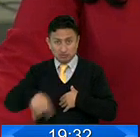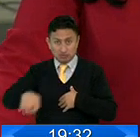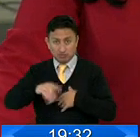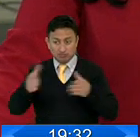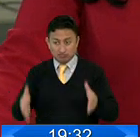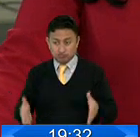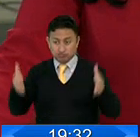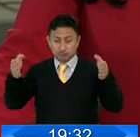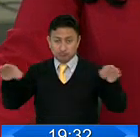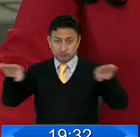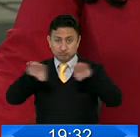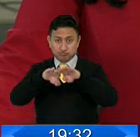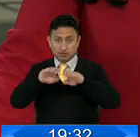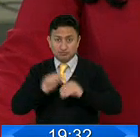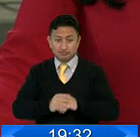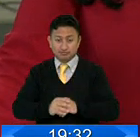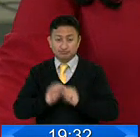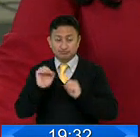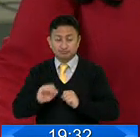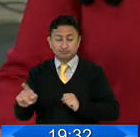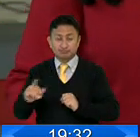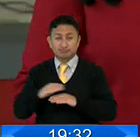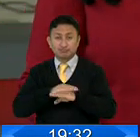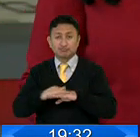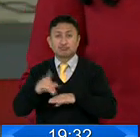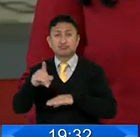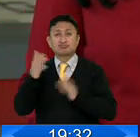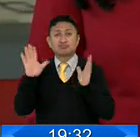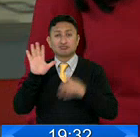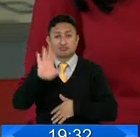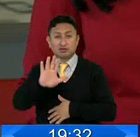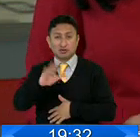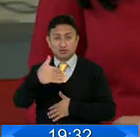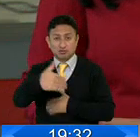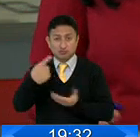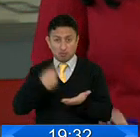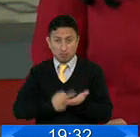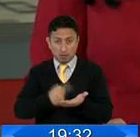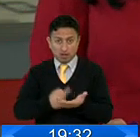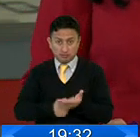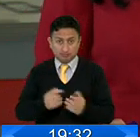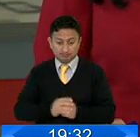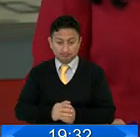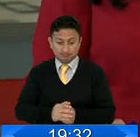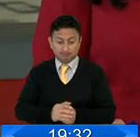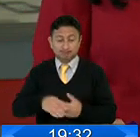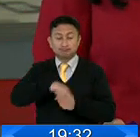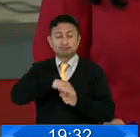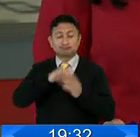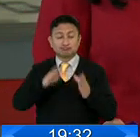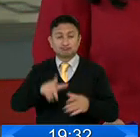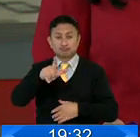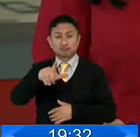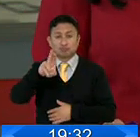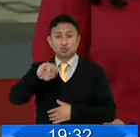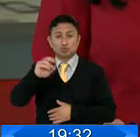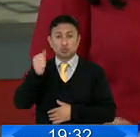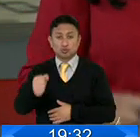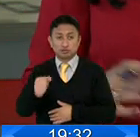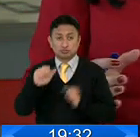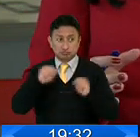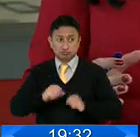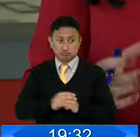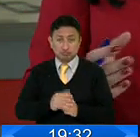paredes de un contenedor y la superficie de 5 cajas que contenían el producto. El canciller ecuatoriano explica que se espera que